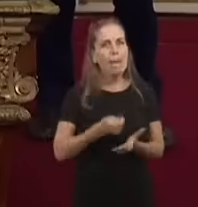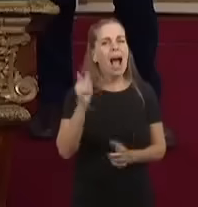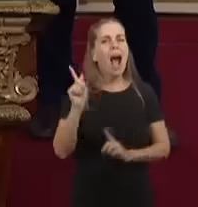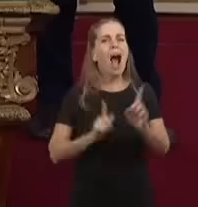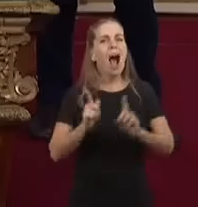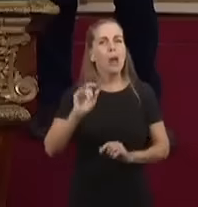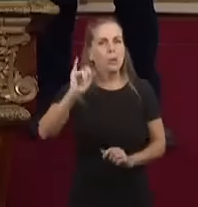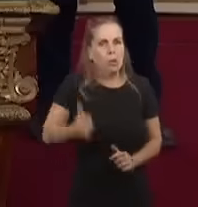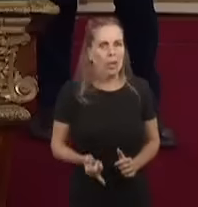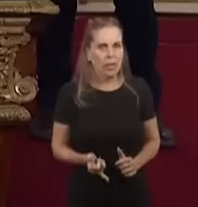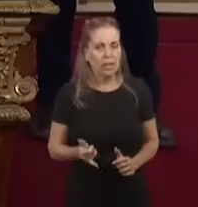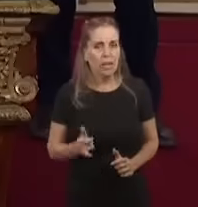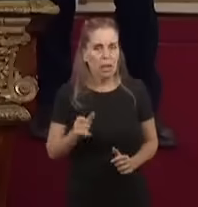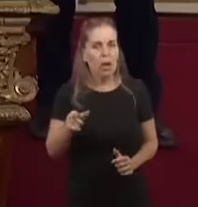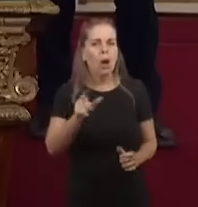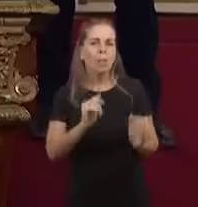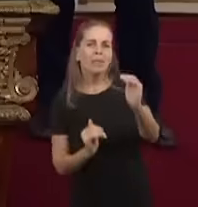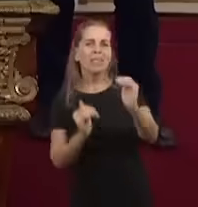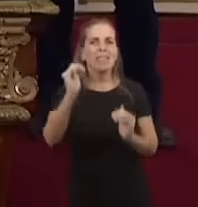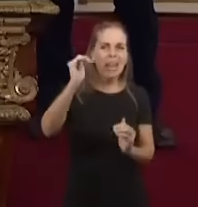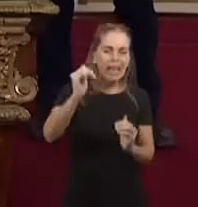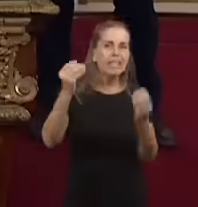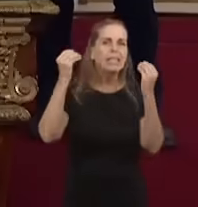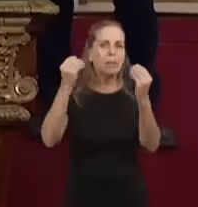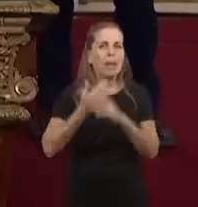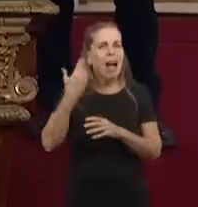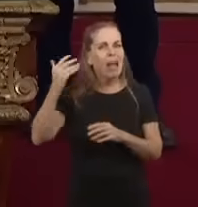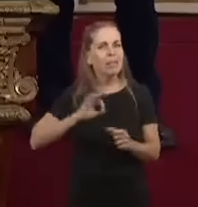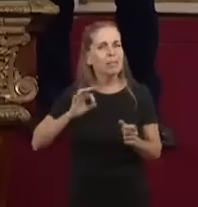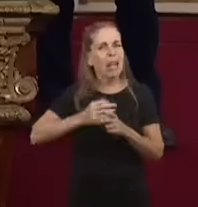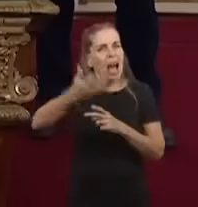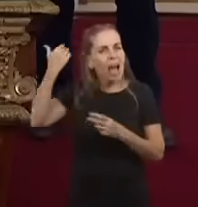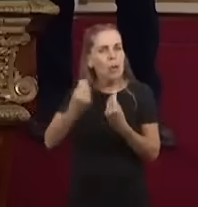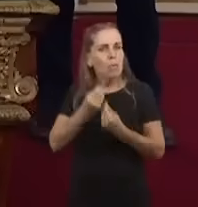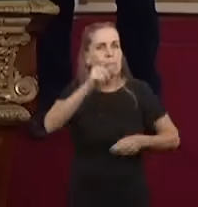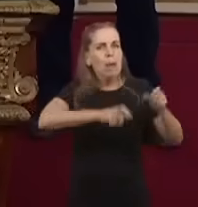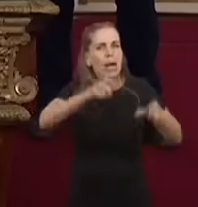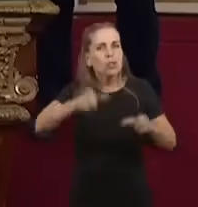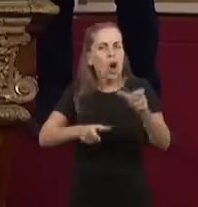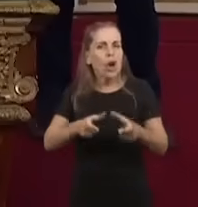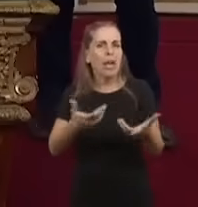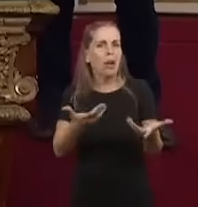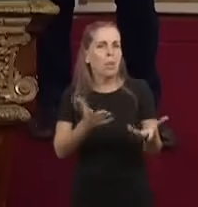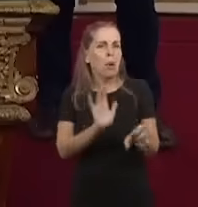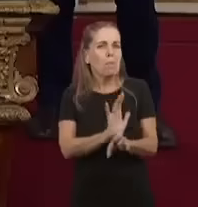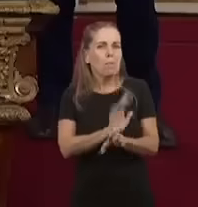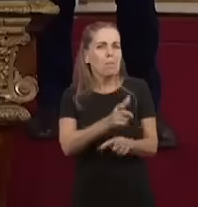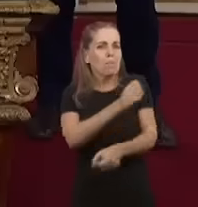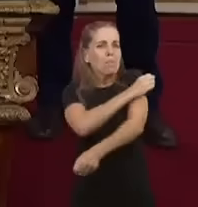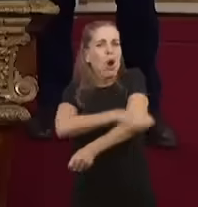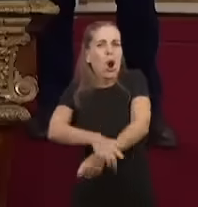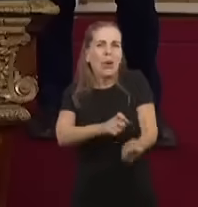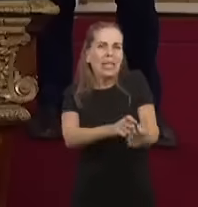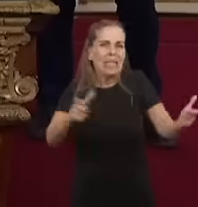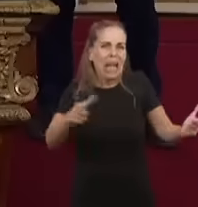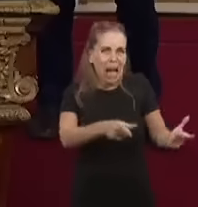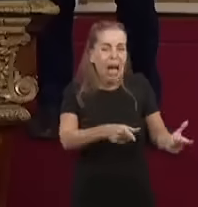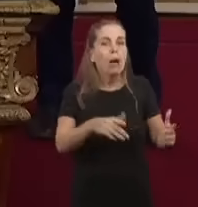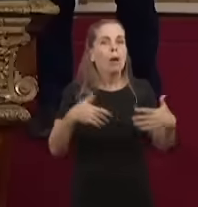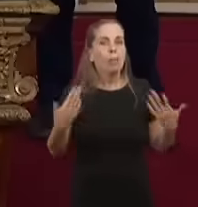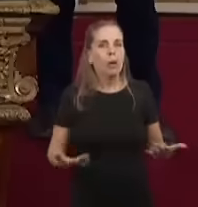olvidarnos de aquellos sectores postergados que han sido las principales víctimas del modelo empobrecedor por eso es que hemos